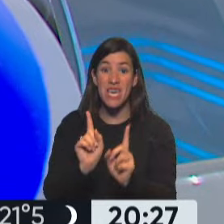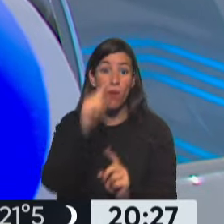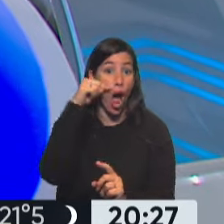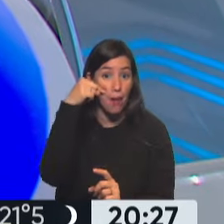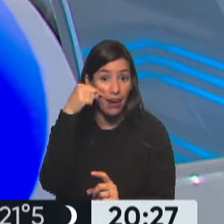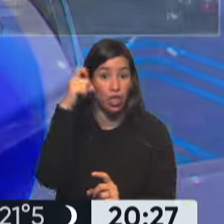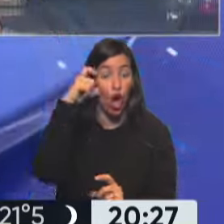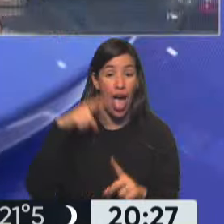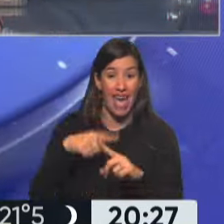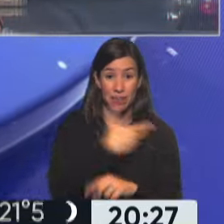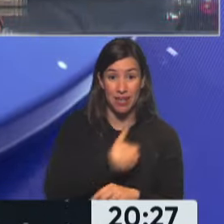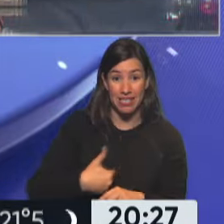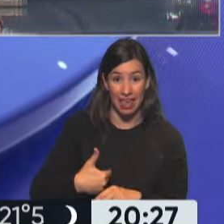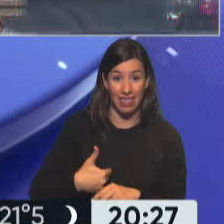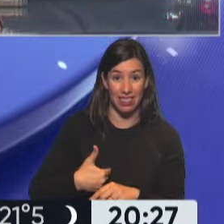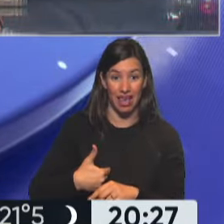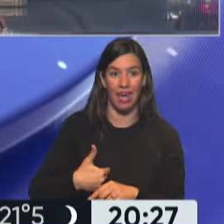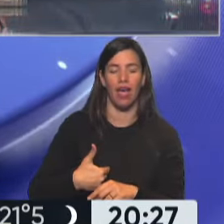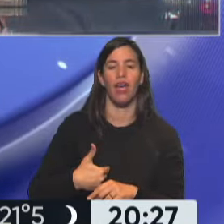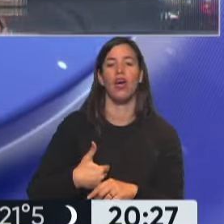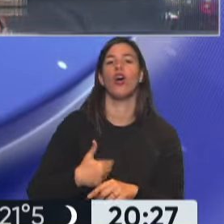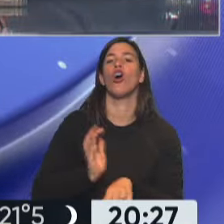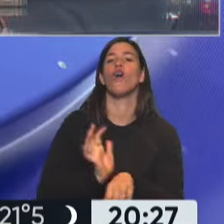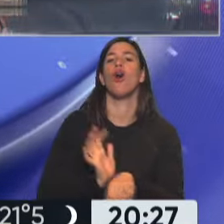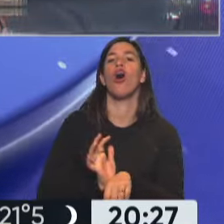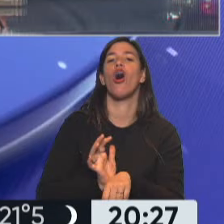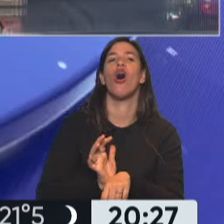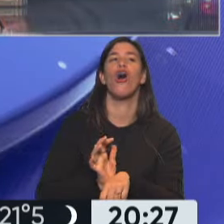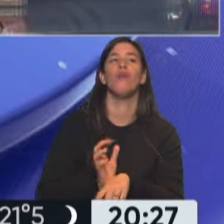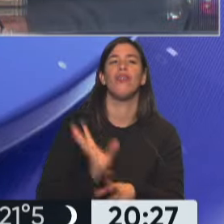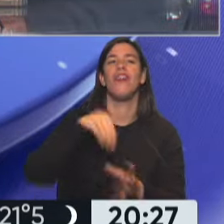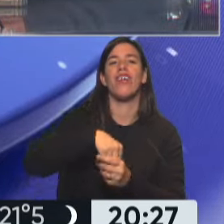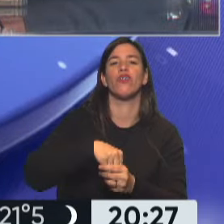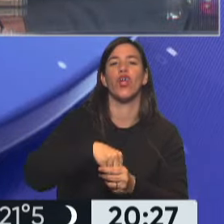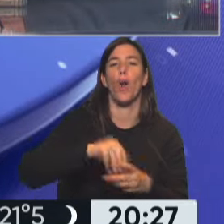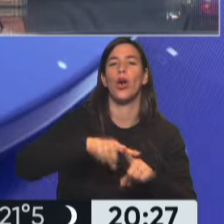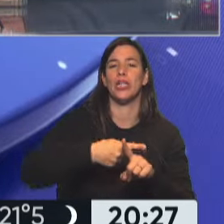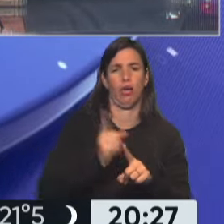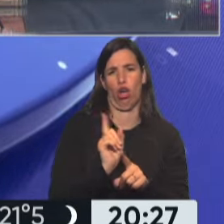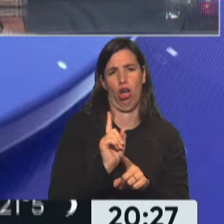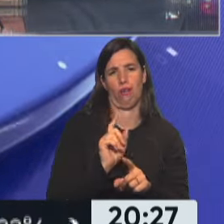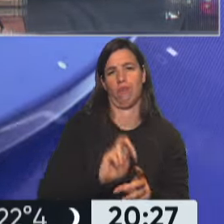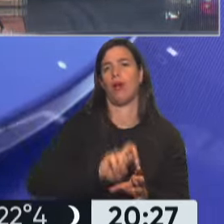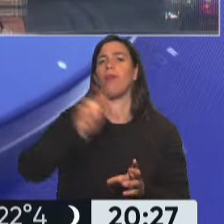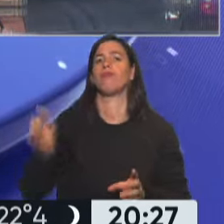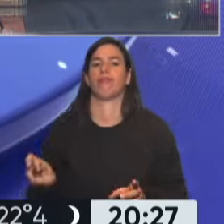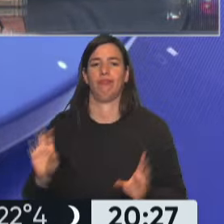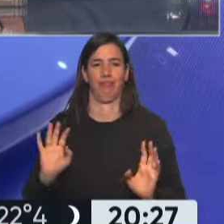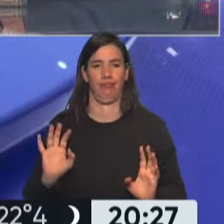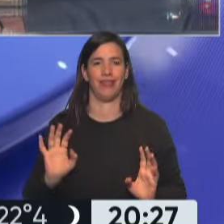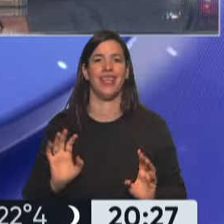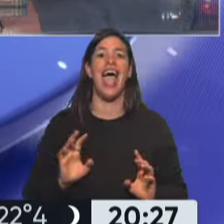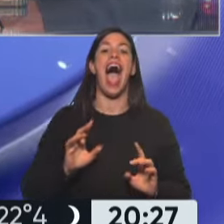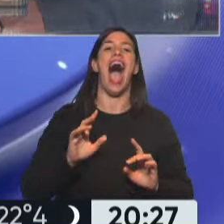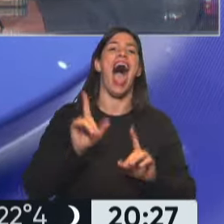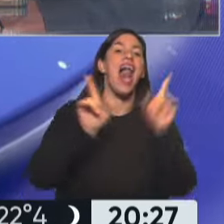fuera del escenario político del peronismo estaba fuera de juego algunos se atreven a decir es un muerto político como